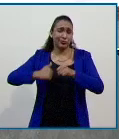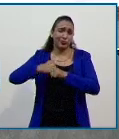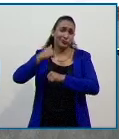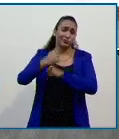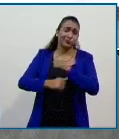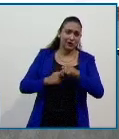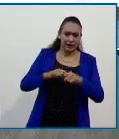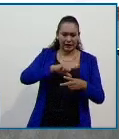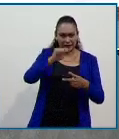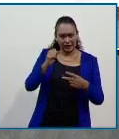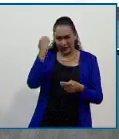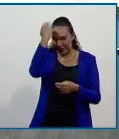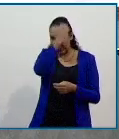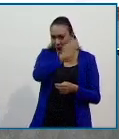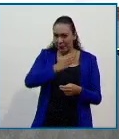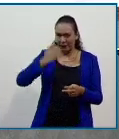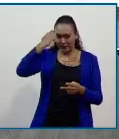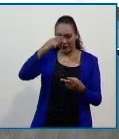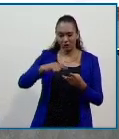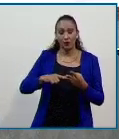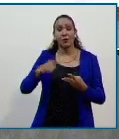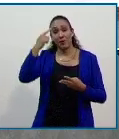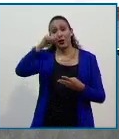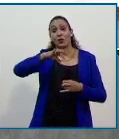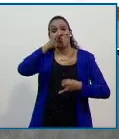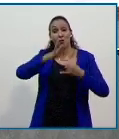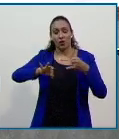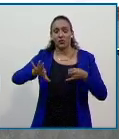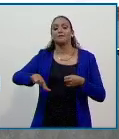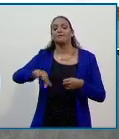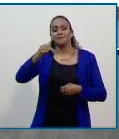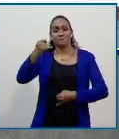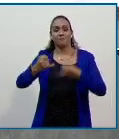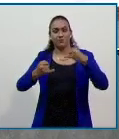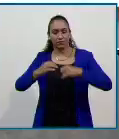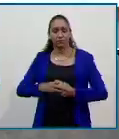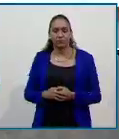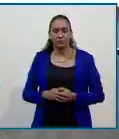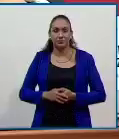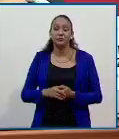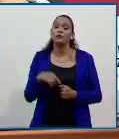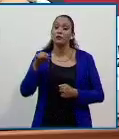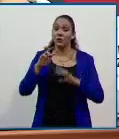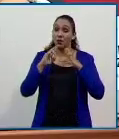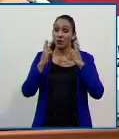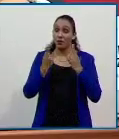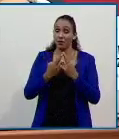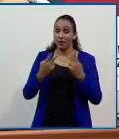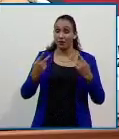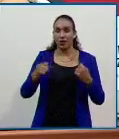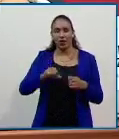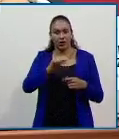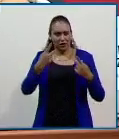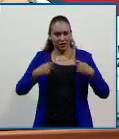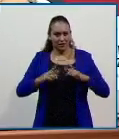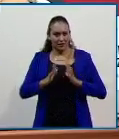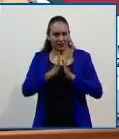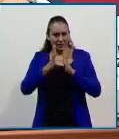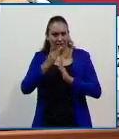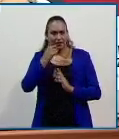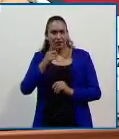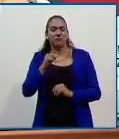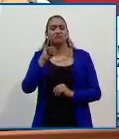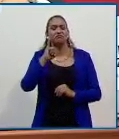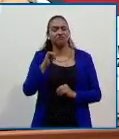mecanismos efectivos de justicia abierta. En la mesa sobre independencia judicial y democracia, los demás participantes manifestaron